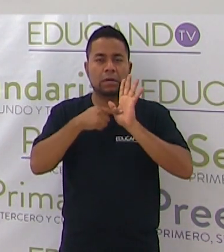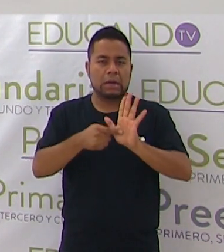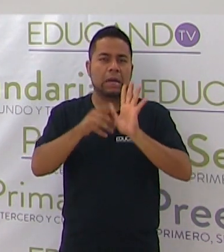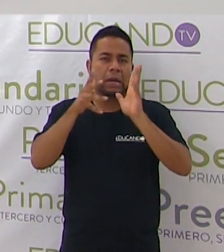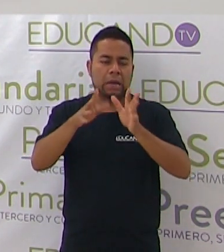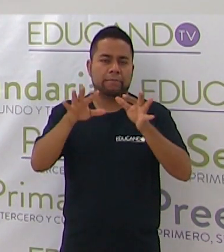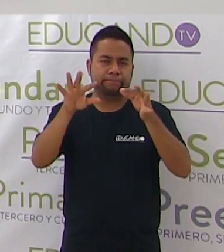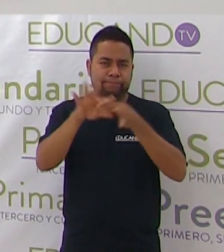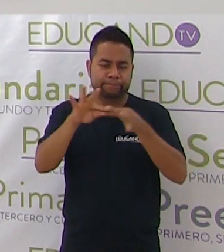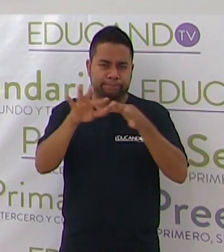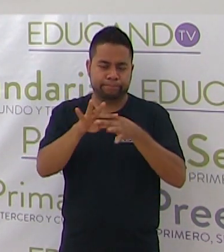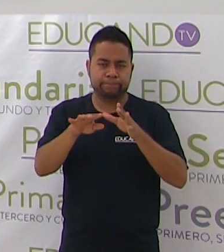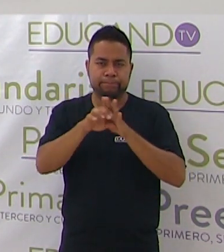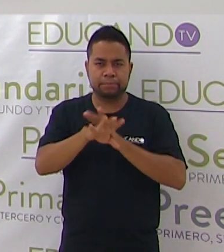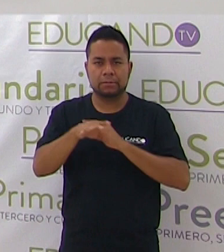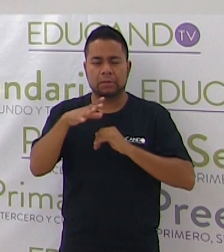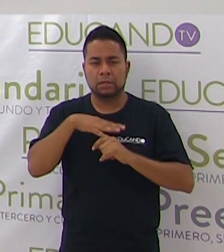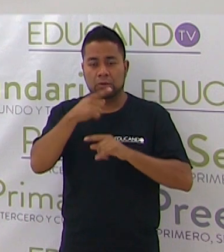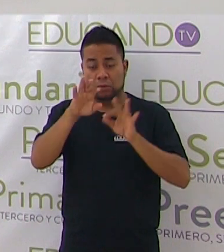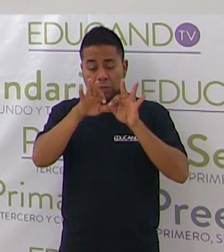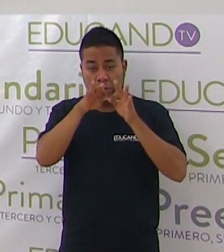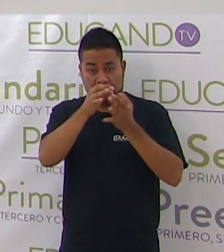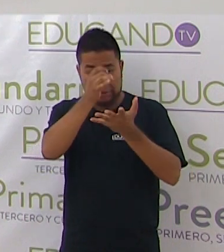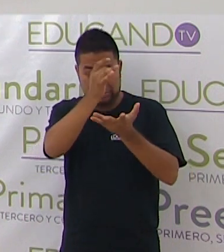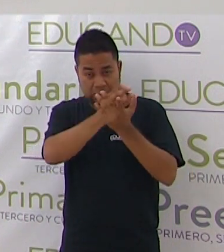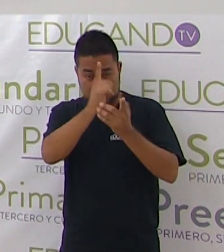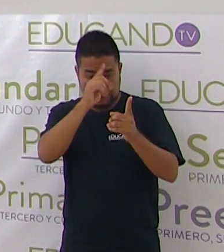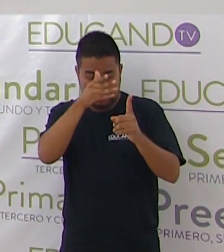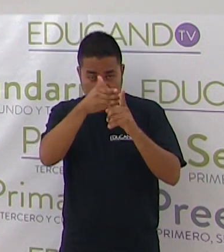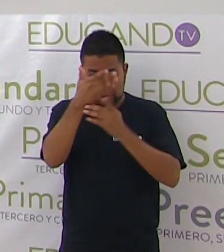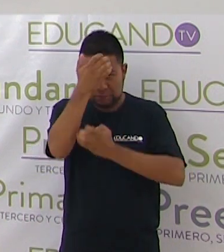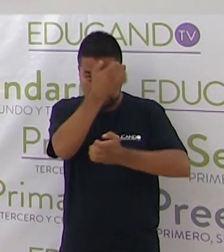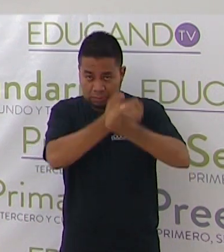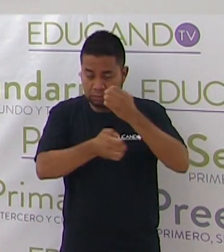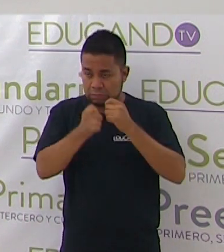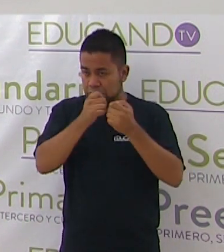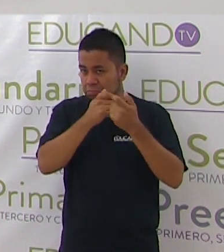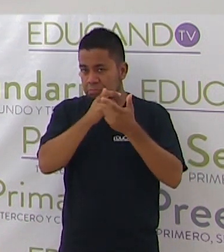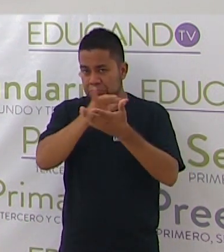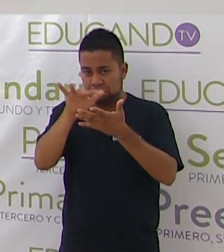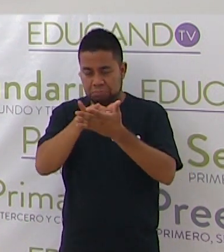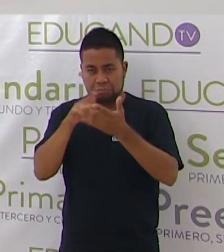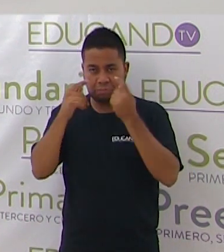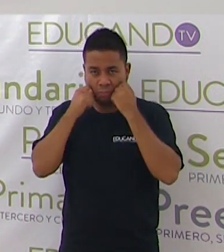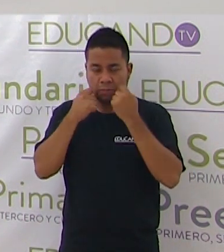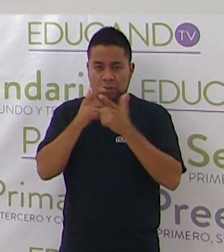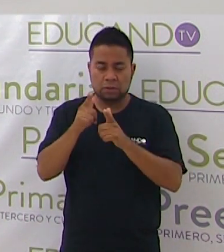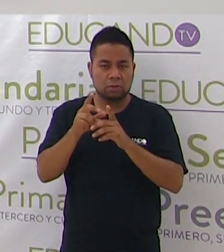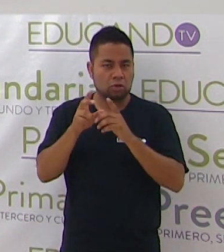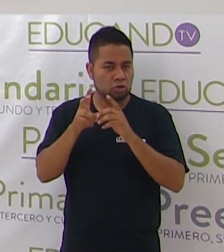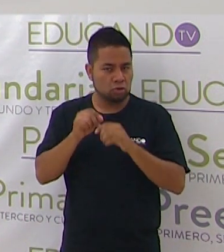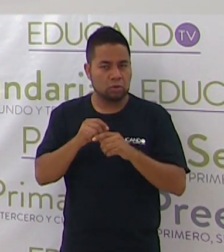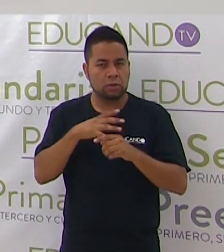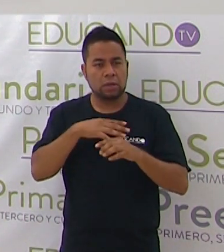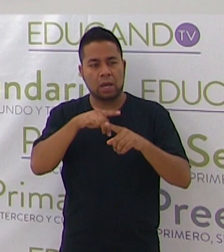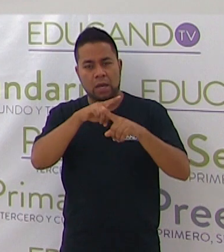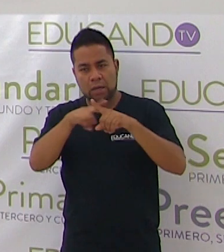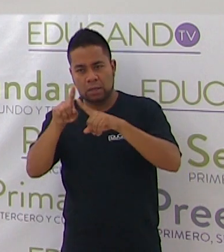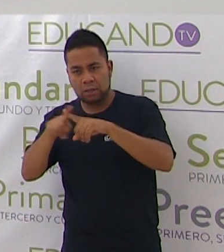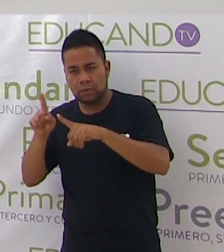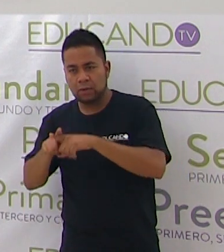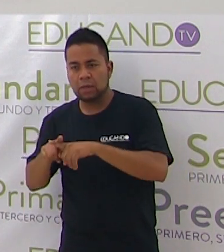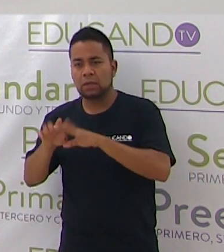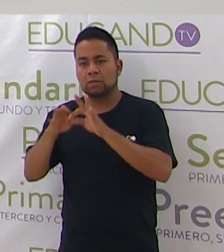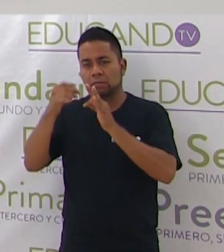existe una sola manera de hacer un análisis de cualquier texto, sino existen muchas maneras de